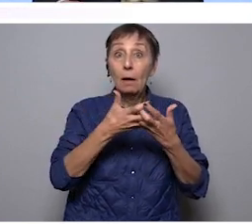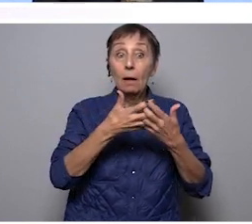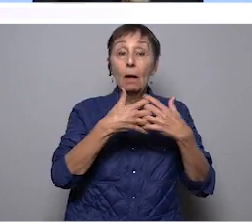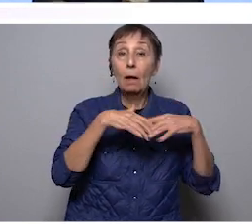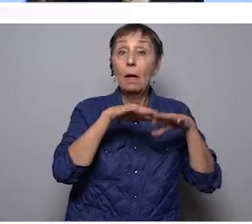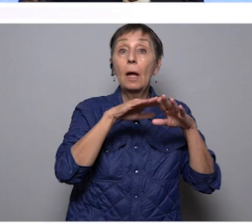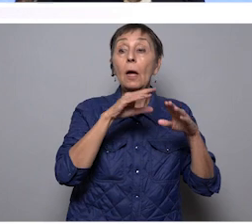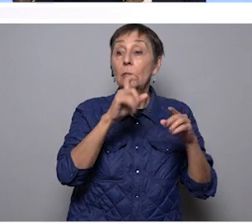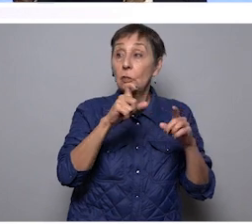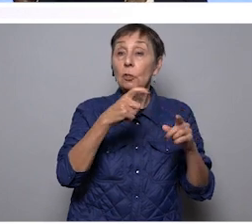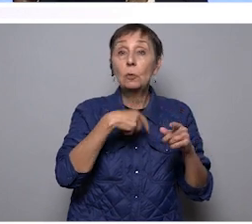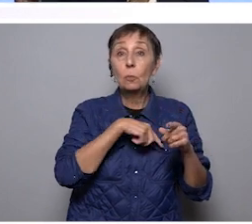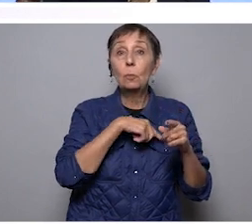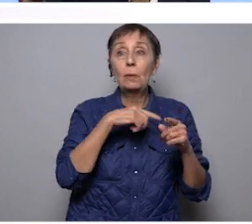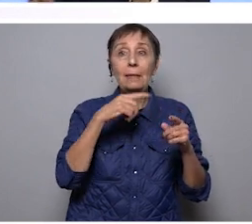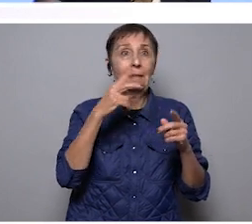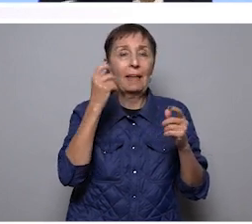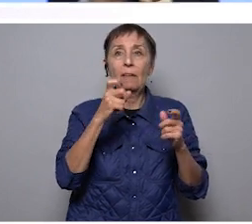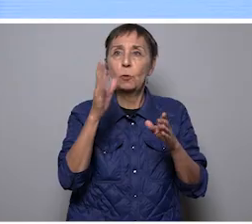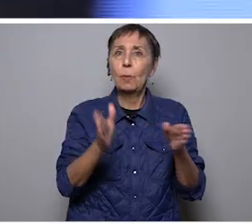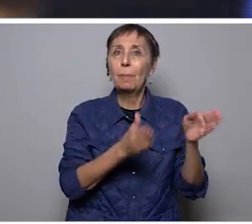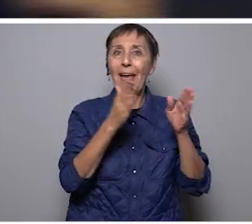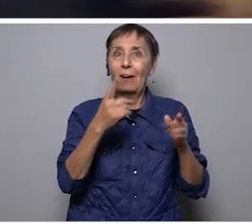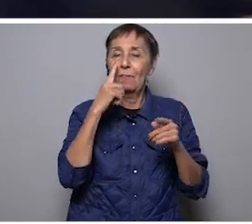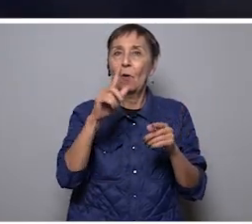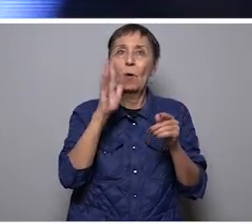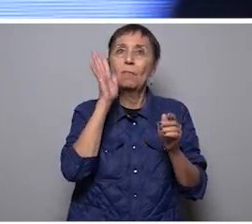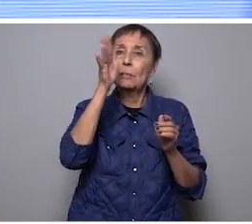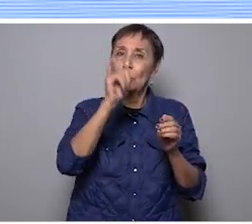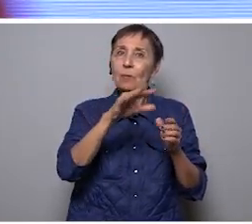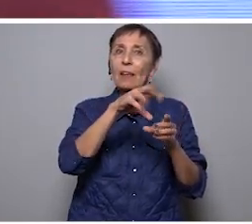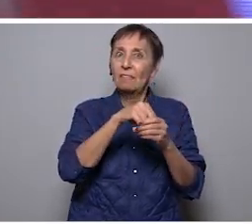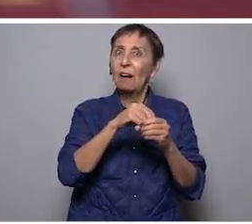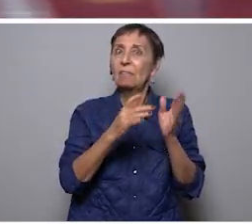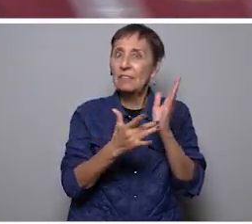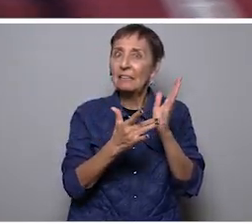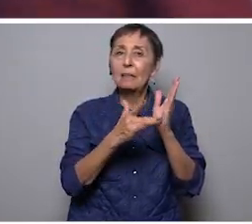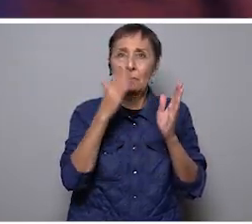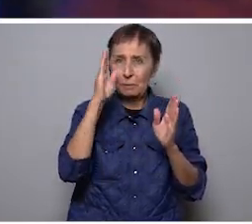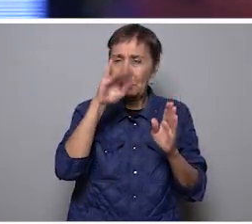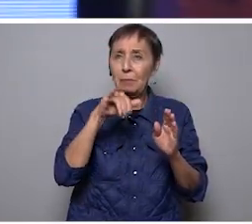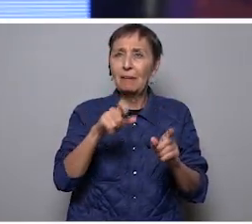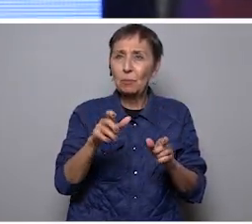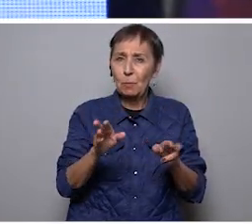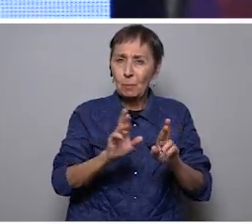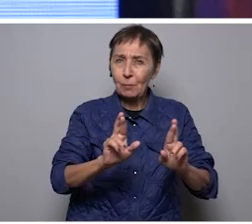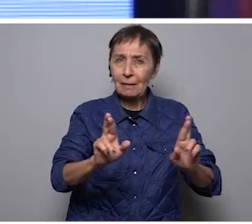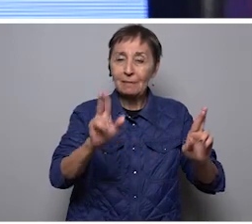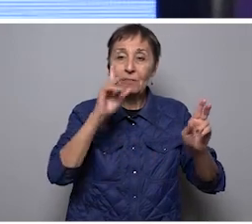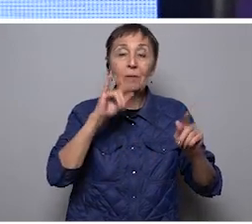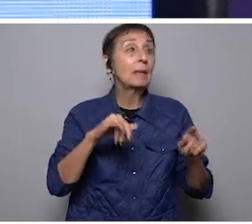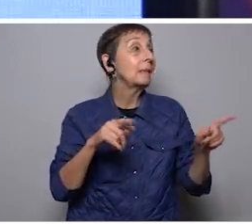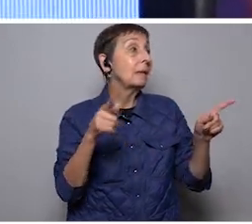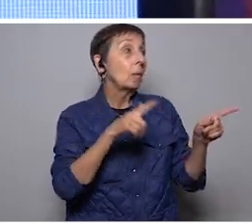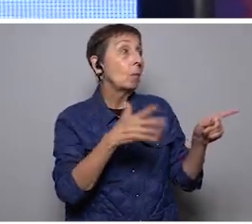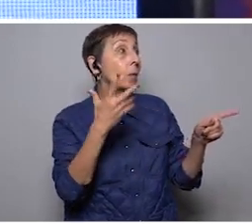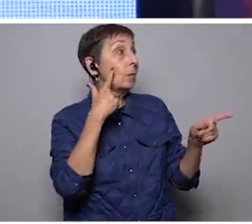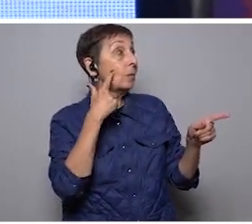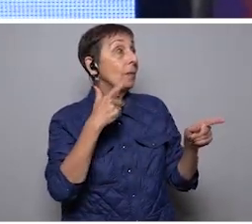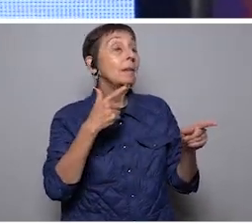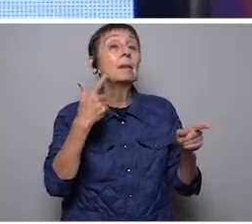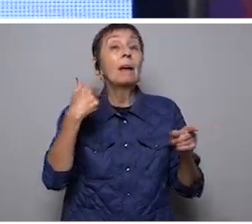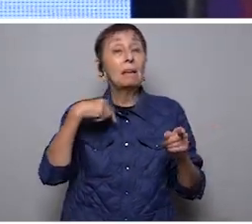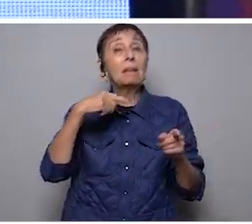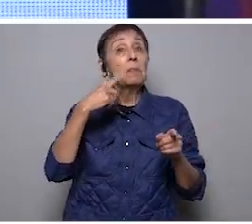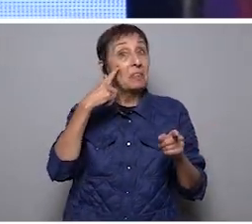sé quién quiere responder bueno este yo pienso de que digamos sí pueden llegar verdad